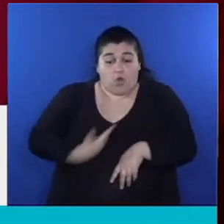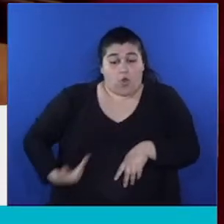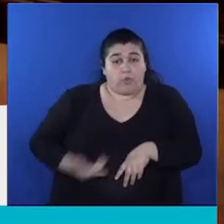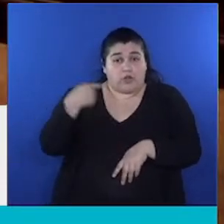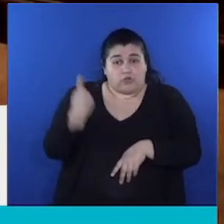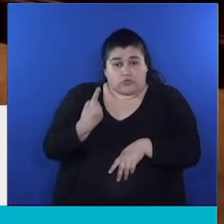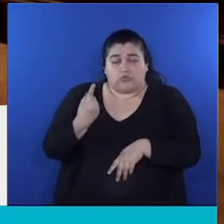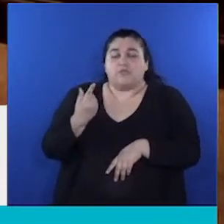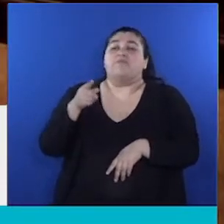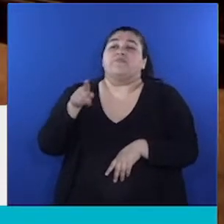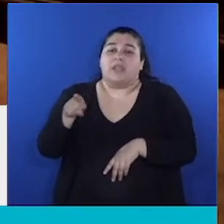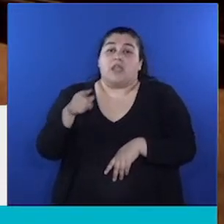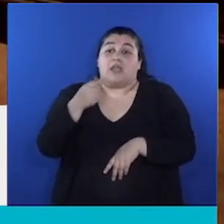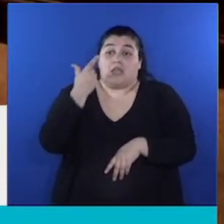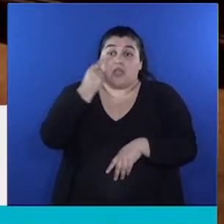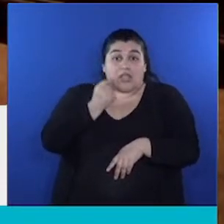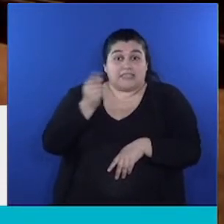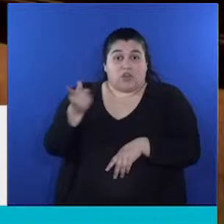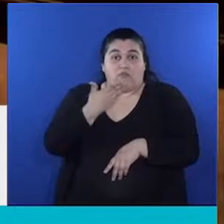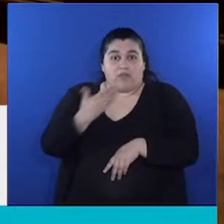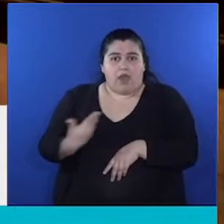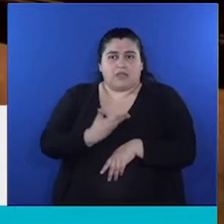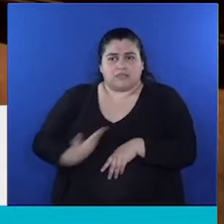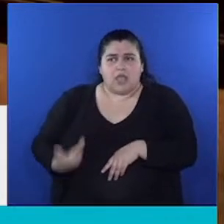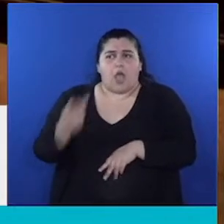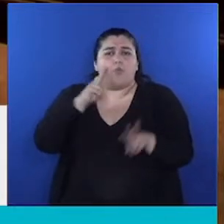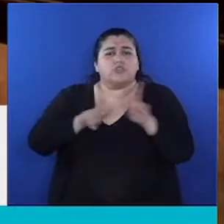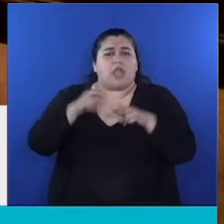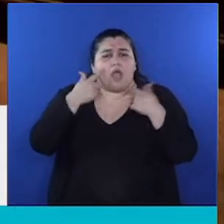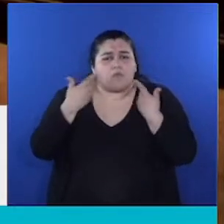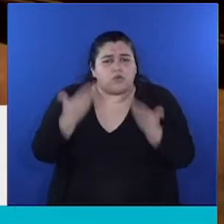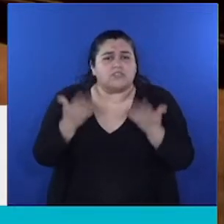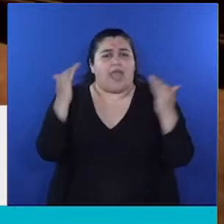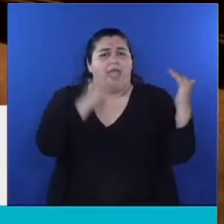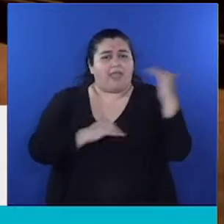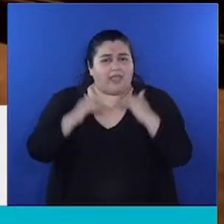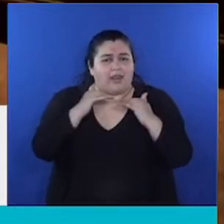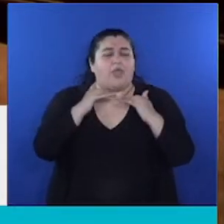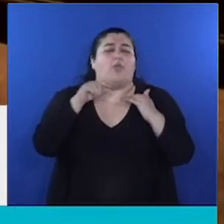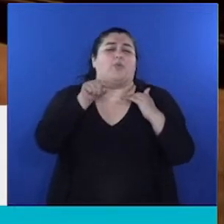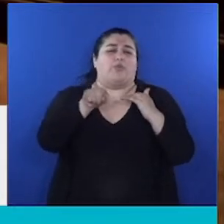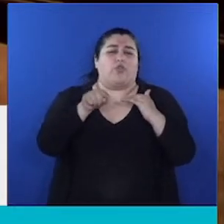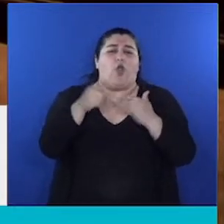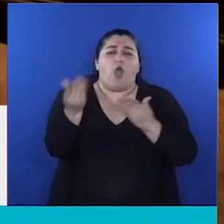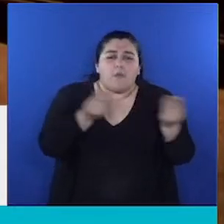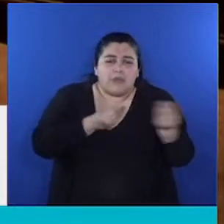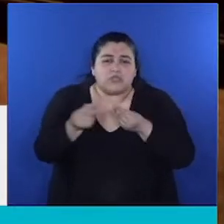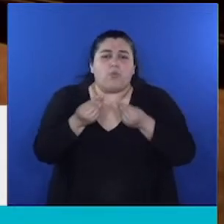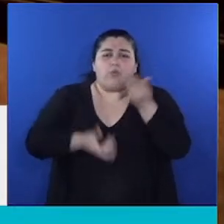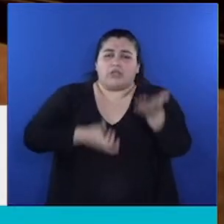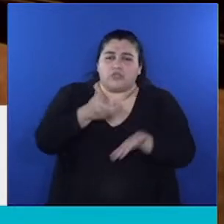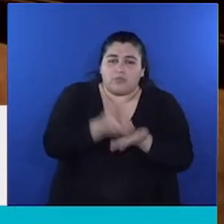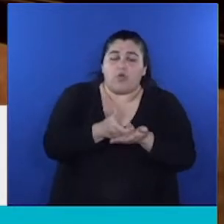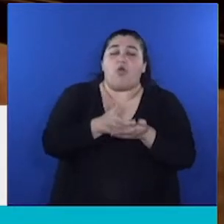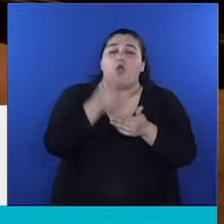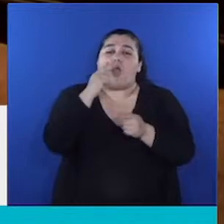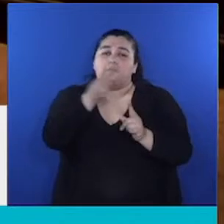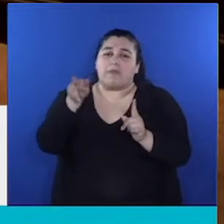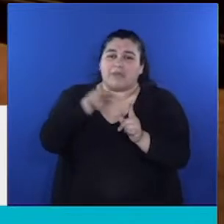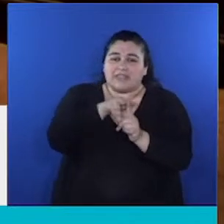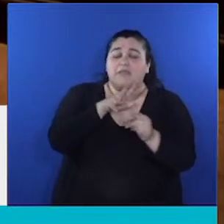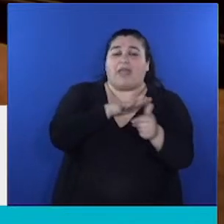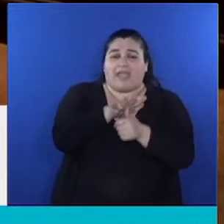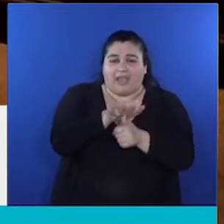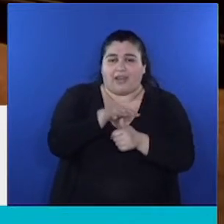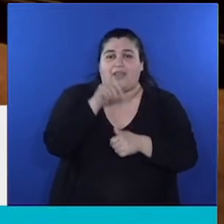gobierno de Axel Kicillof, que ha mostrado un equilibrio para poder llevar adelante presupuestos con perspectiva de género, para poder construir normativa